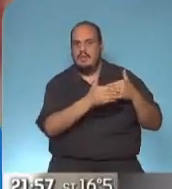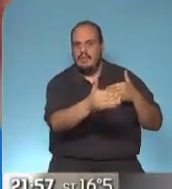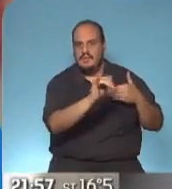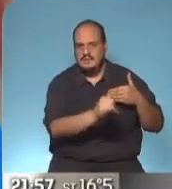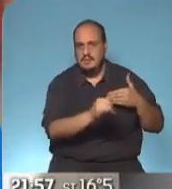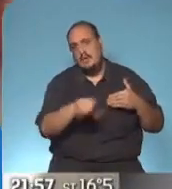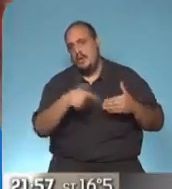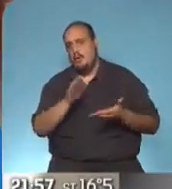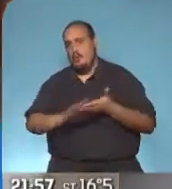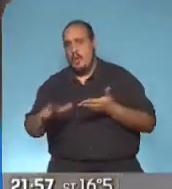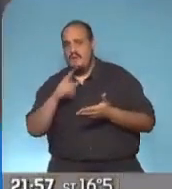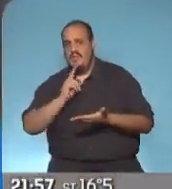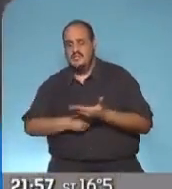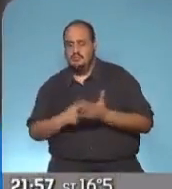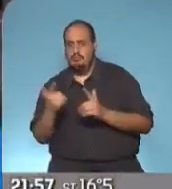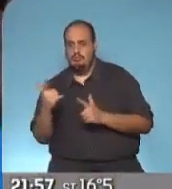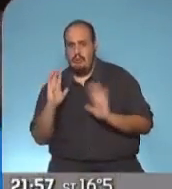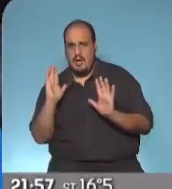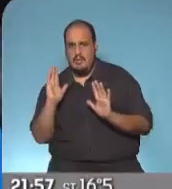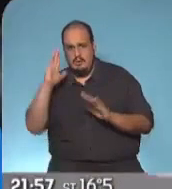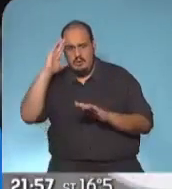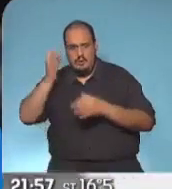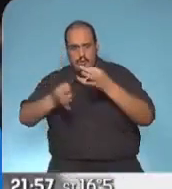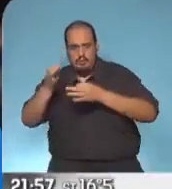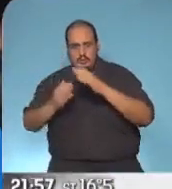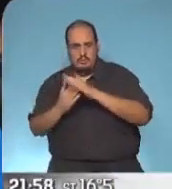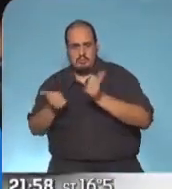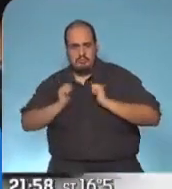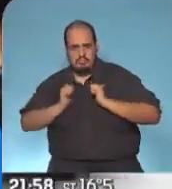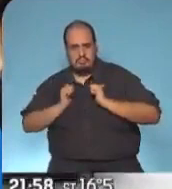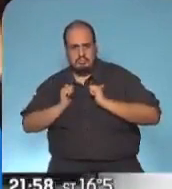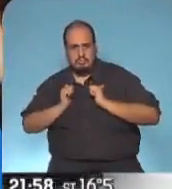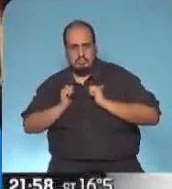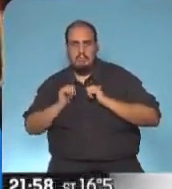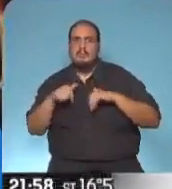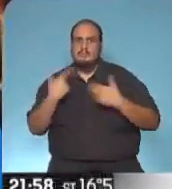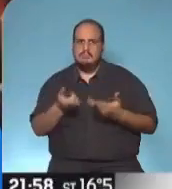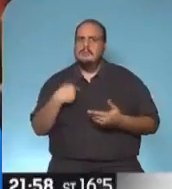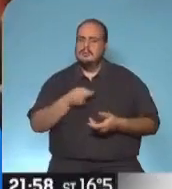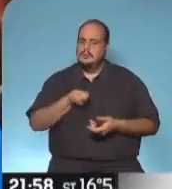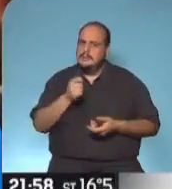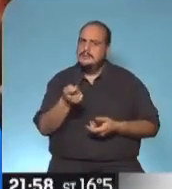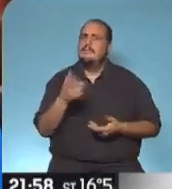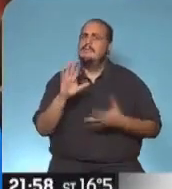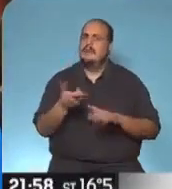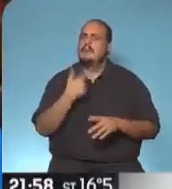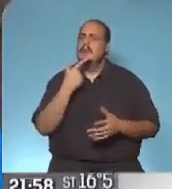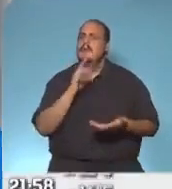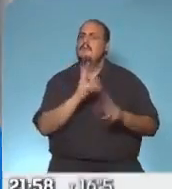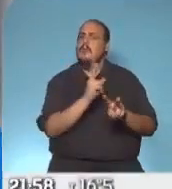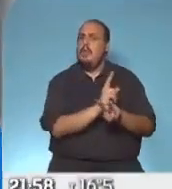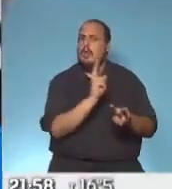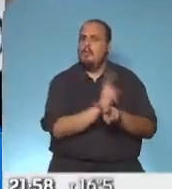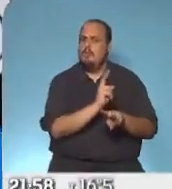ese sentido estamos tratando de trabajar mucho para que se agilice el acceso a medidas de protección y para que se busquen